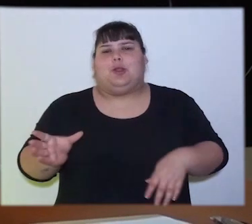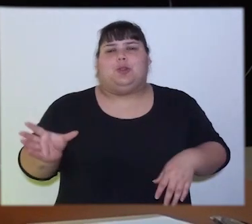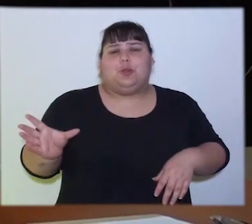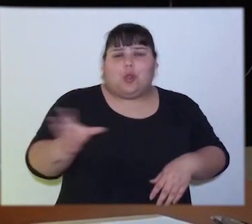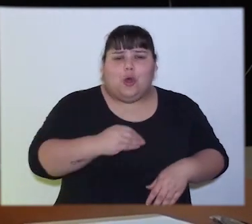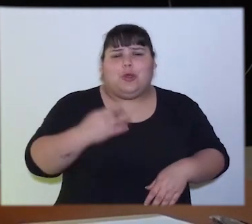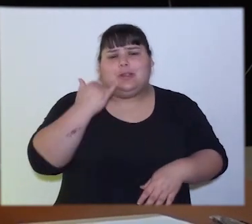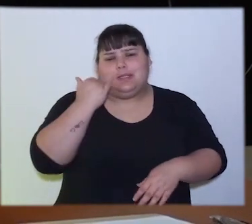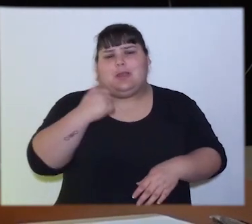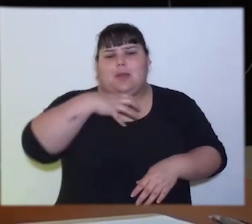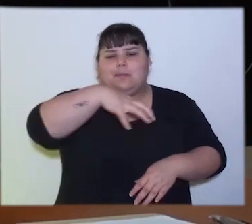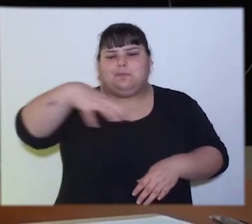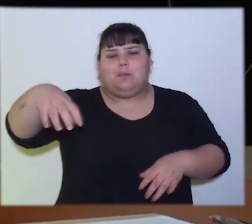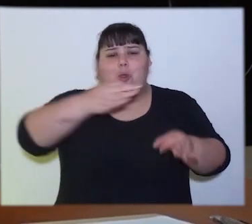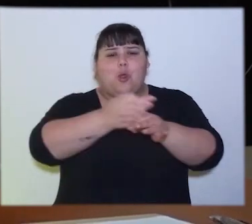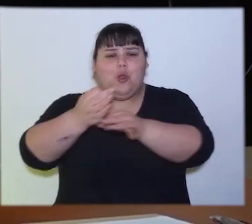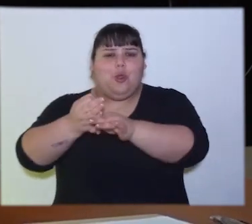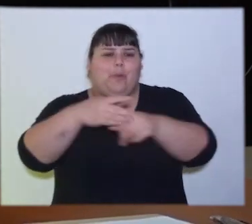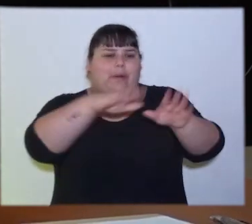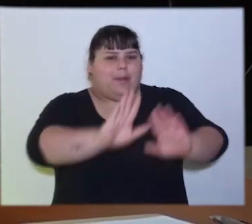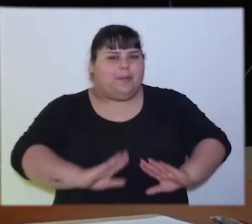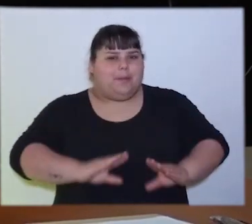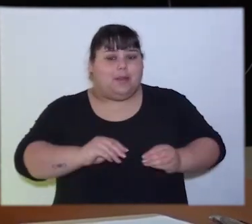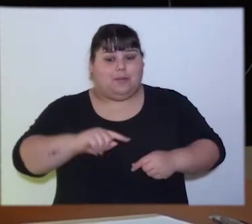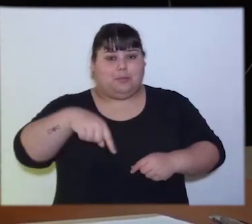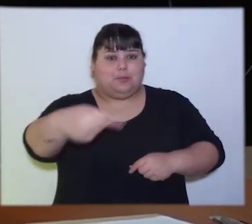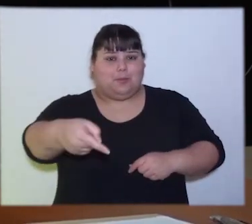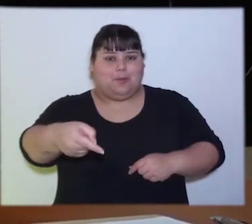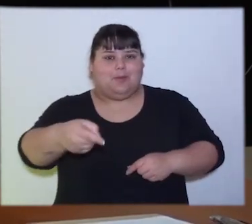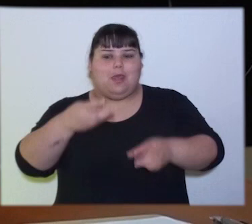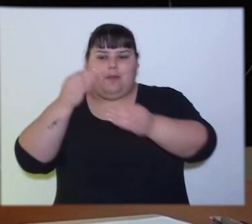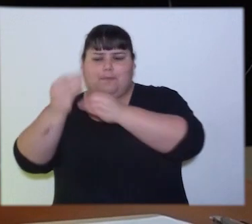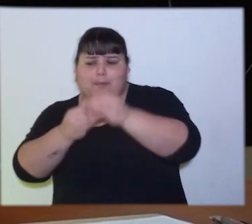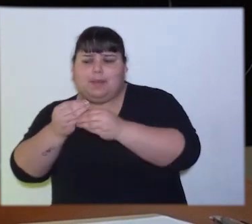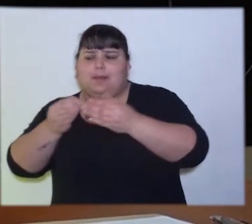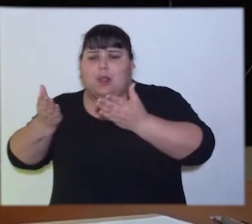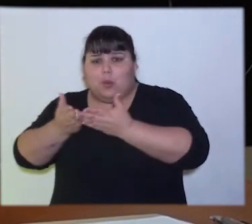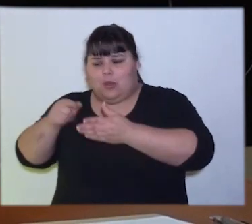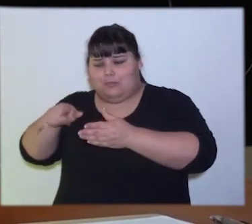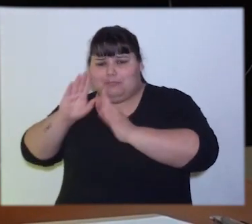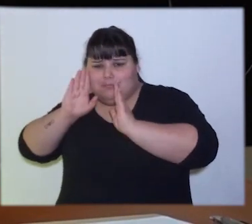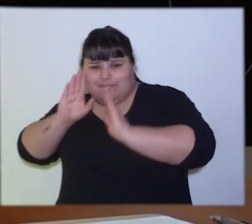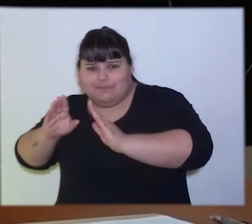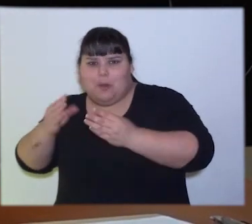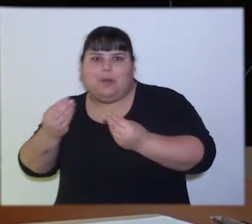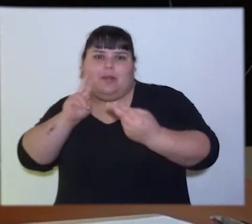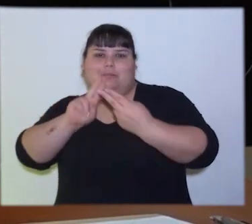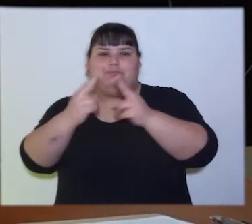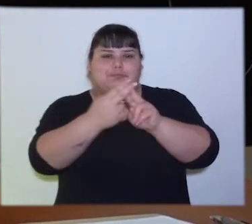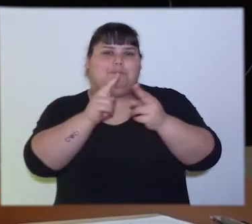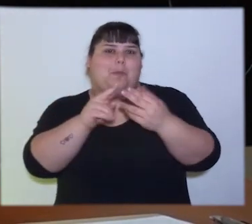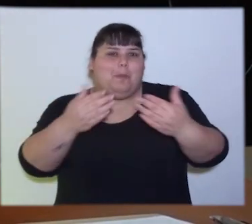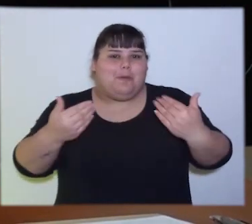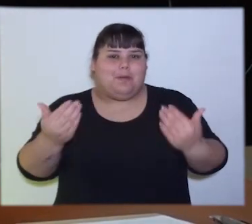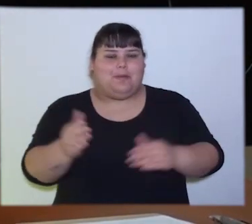todos ustedes seguramente están preparando sus escuelas para en los próximos días reencontrarnos con familias y sobre todo con